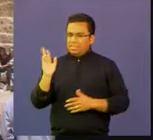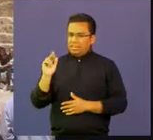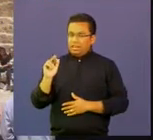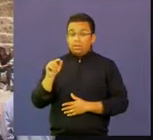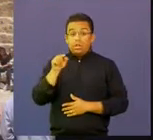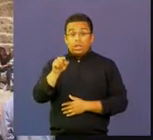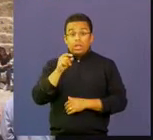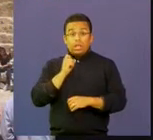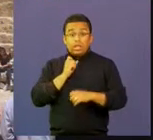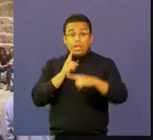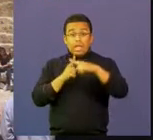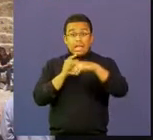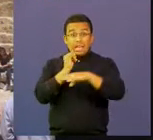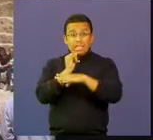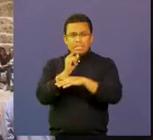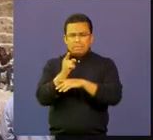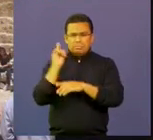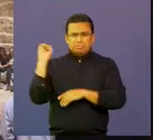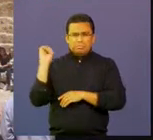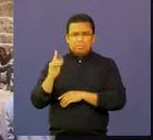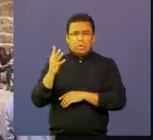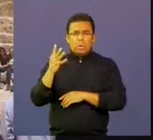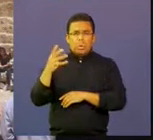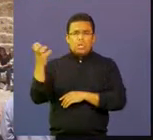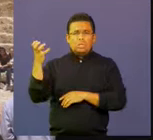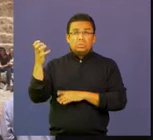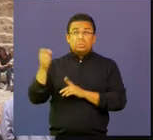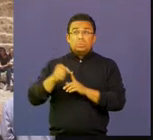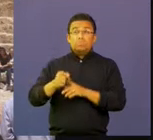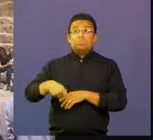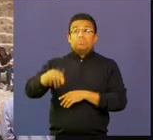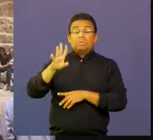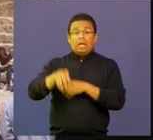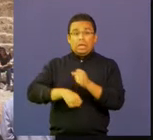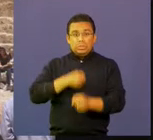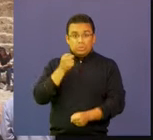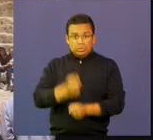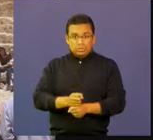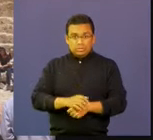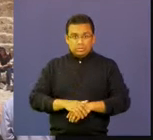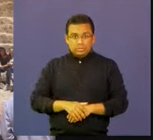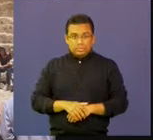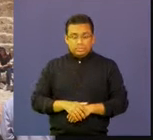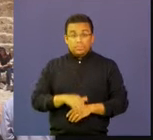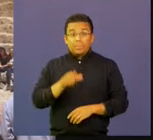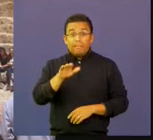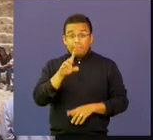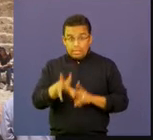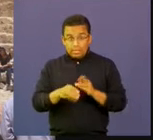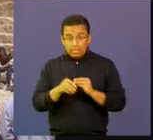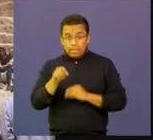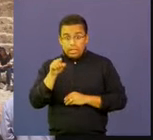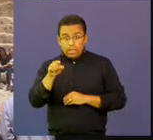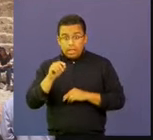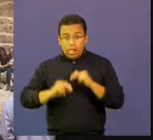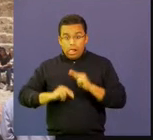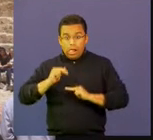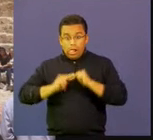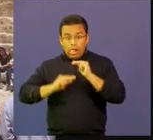que tiene unos 400 y pico años. ¿Qué no debería haber ahí? Les voy a dar un dato adicional. Nunca ha sido